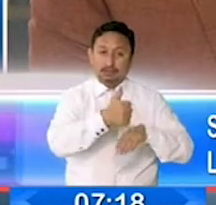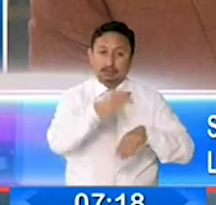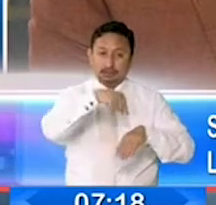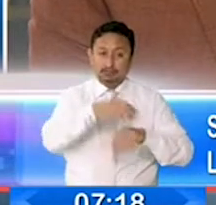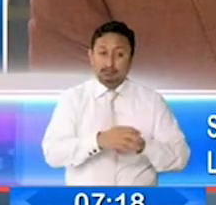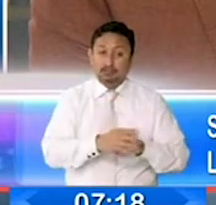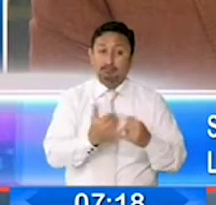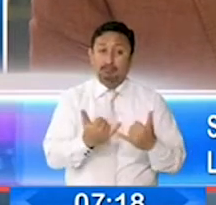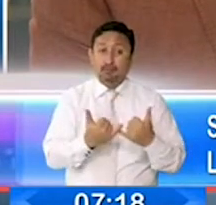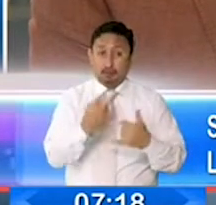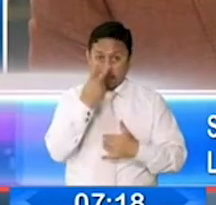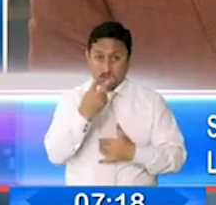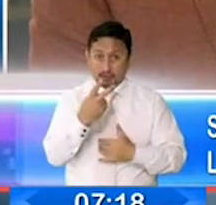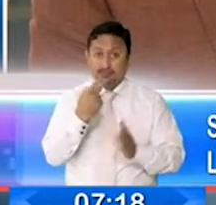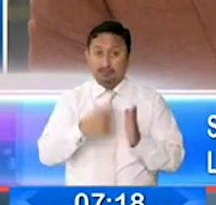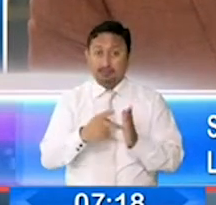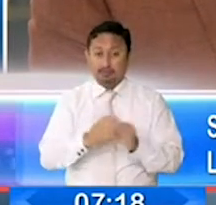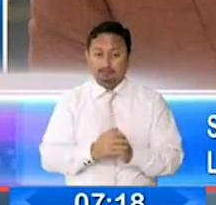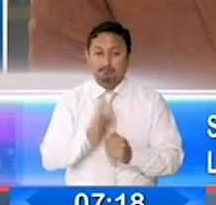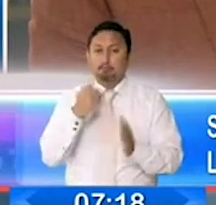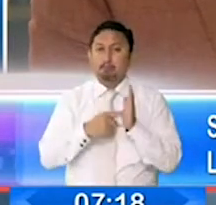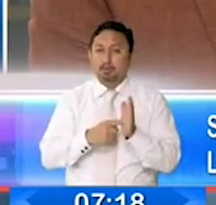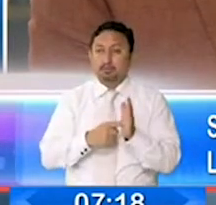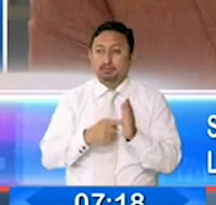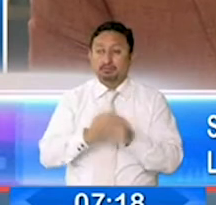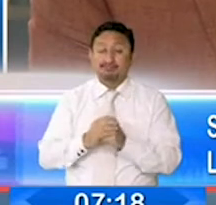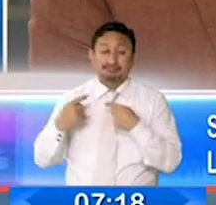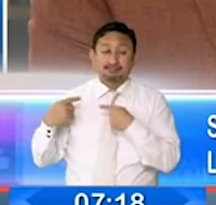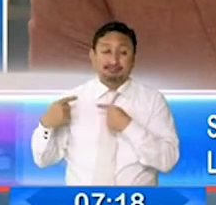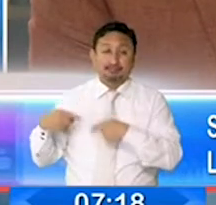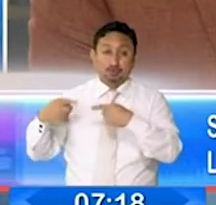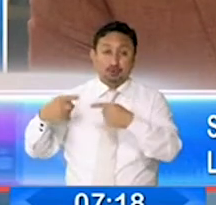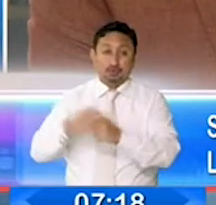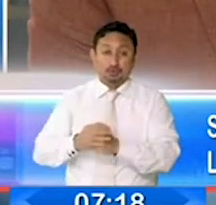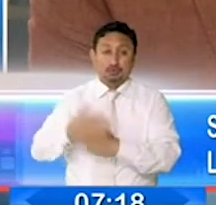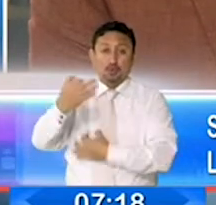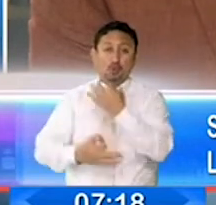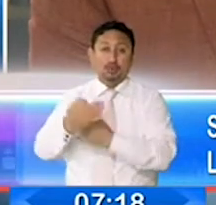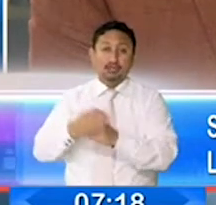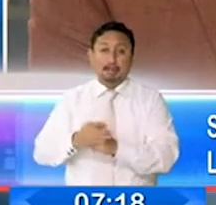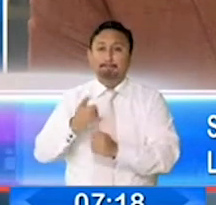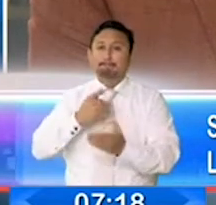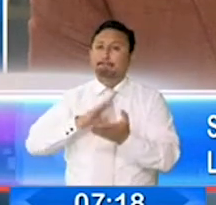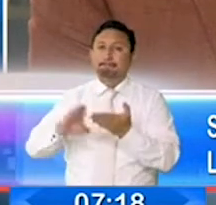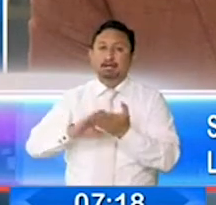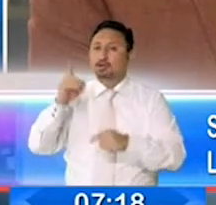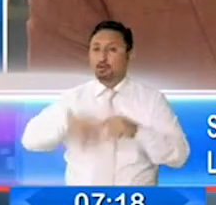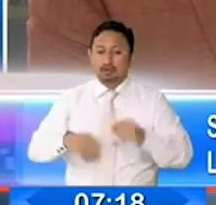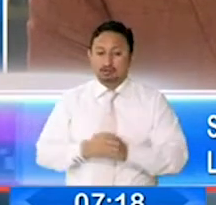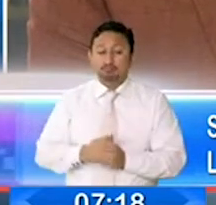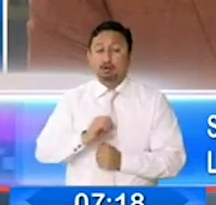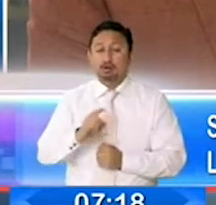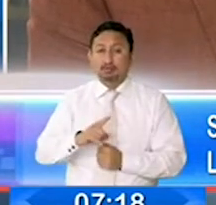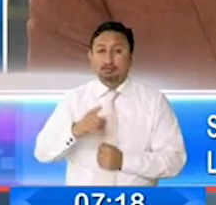este punto, mire lo que está sucediendo solamente en los hechos diarios, que vemos que jueces excusan o que sencillamente